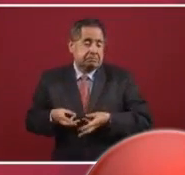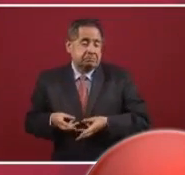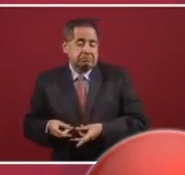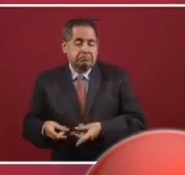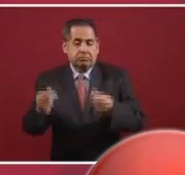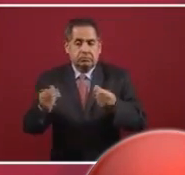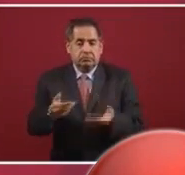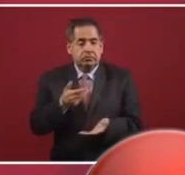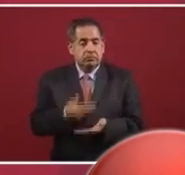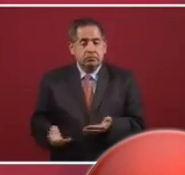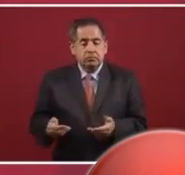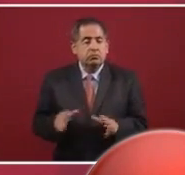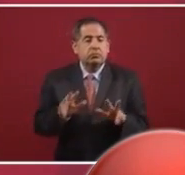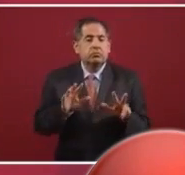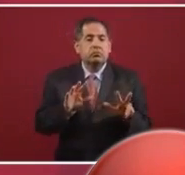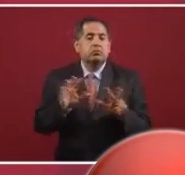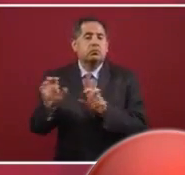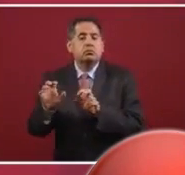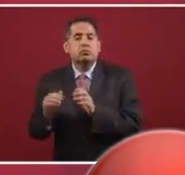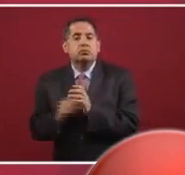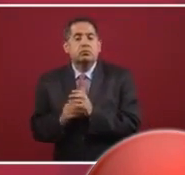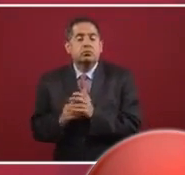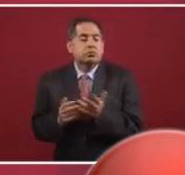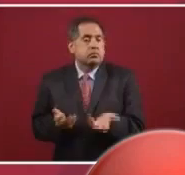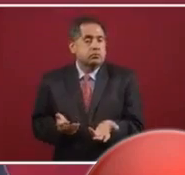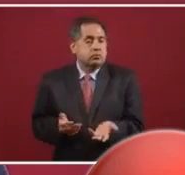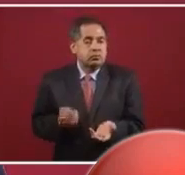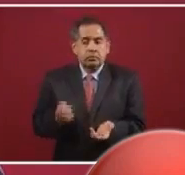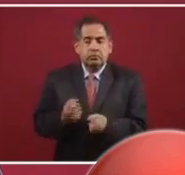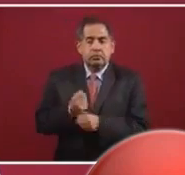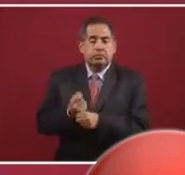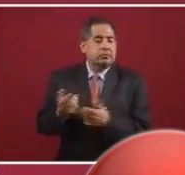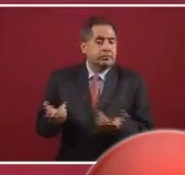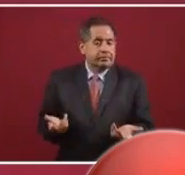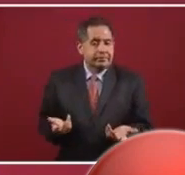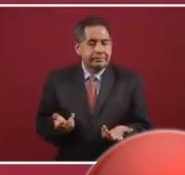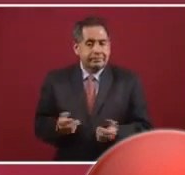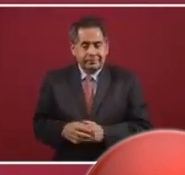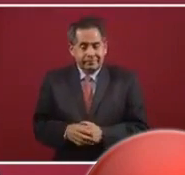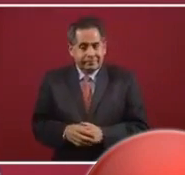a ejercer 800 este año,